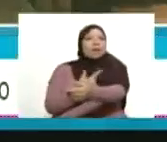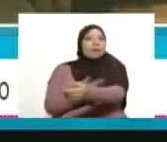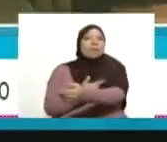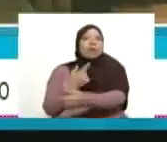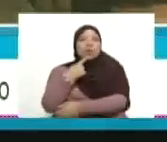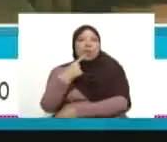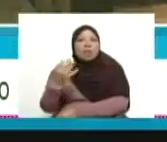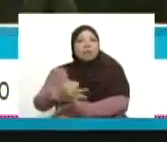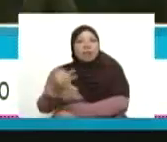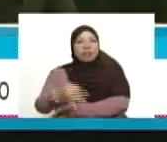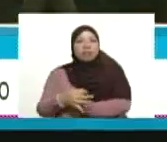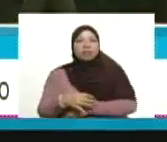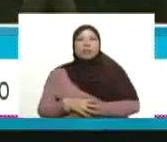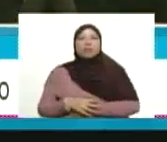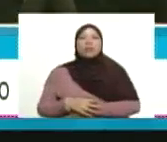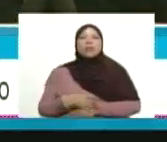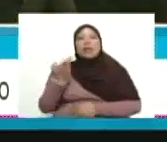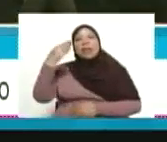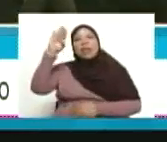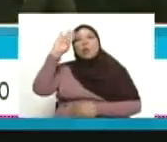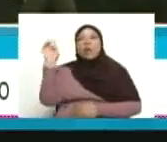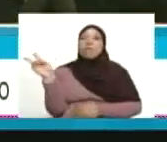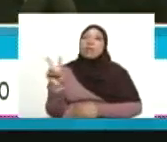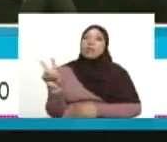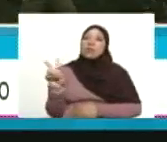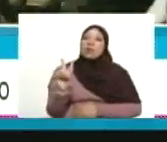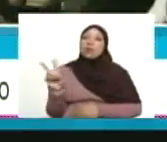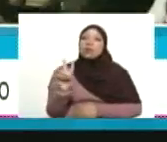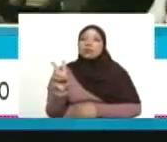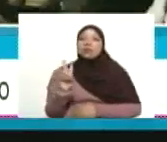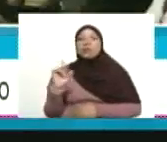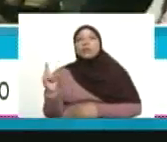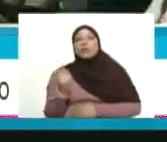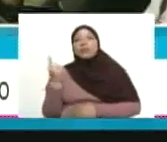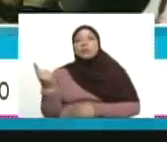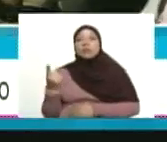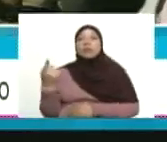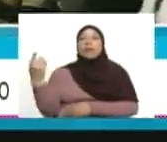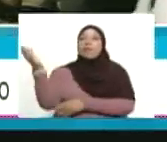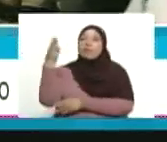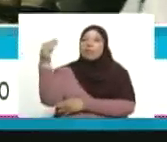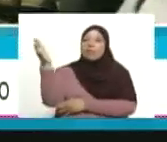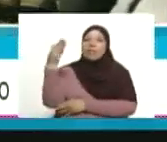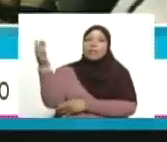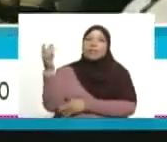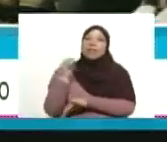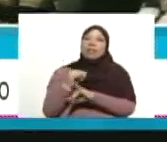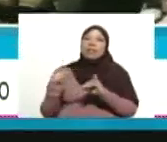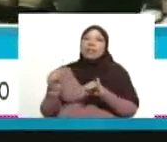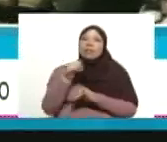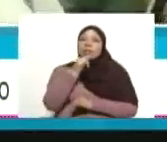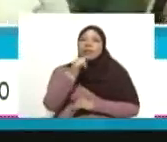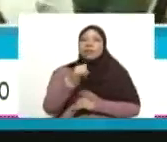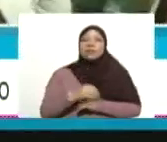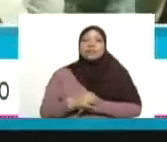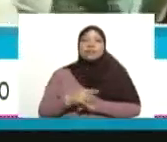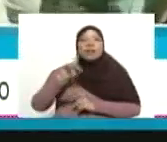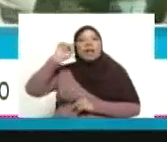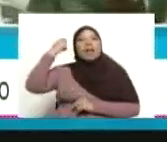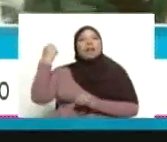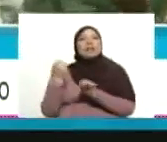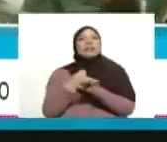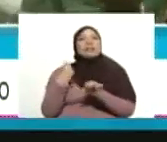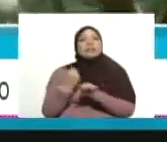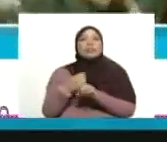verdadero, de Cuba y Venezuela, una sola bandera. Fidel Castro Ruz, recuerdo eterno,